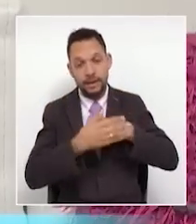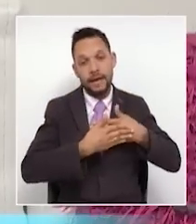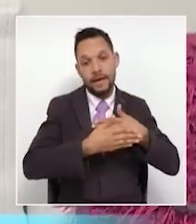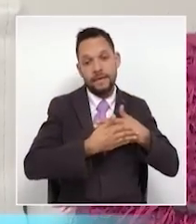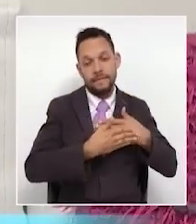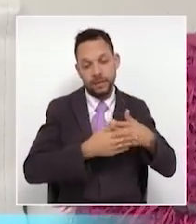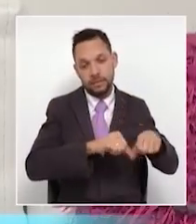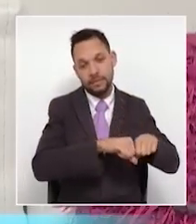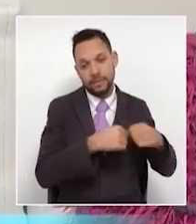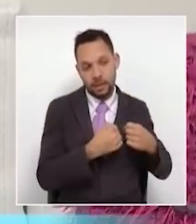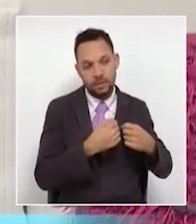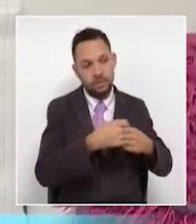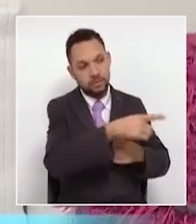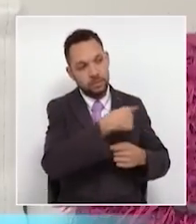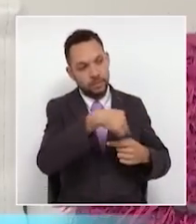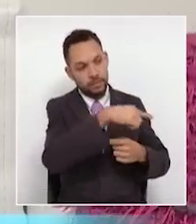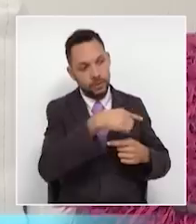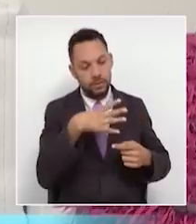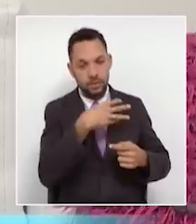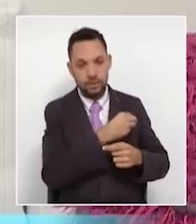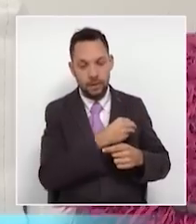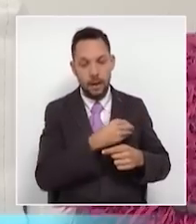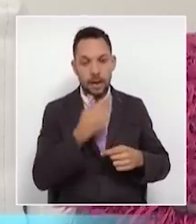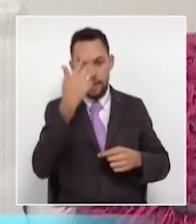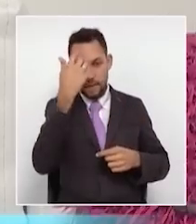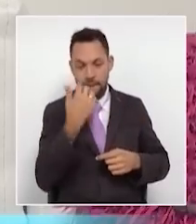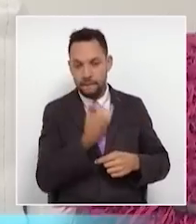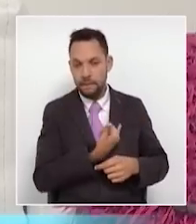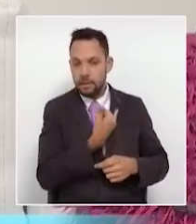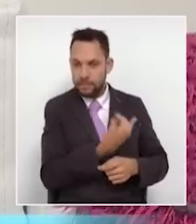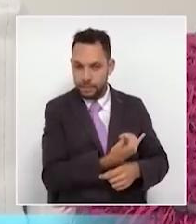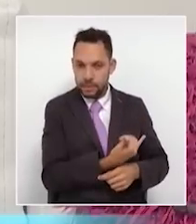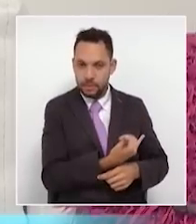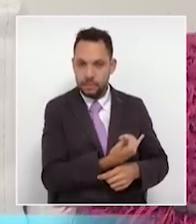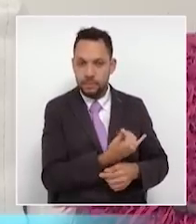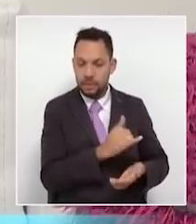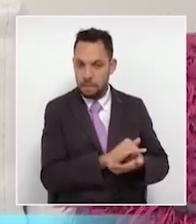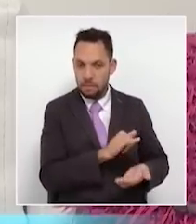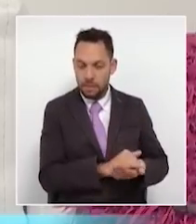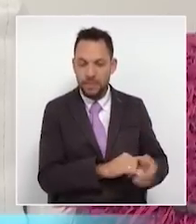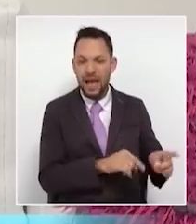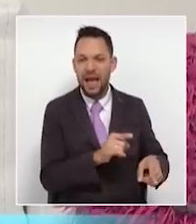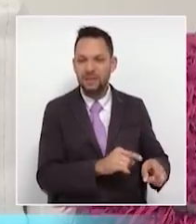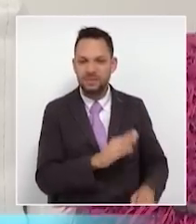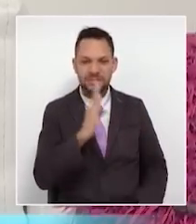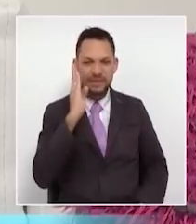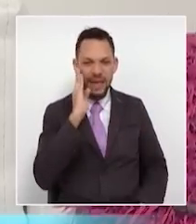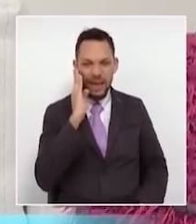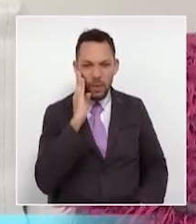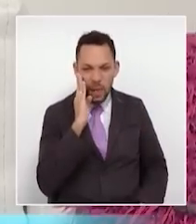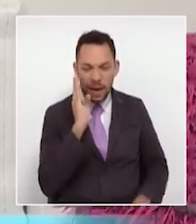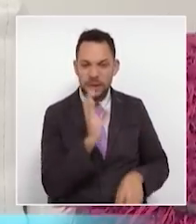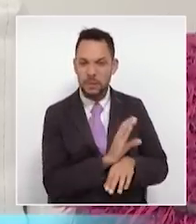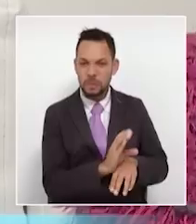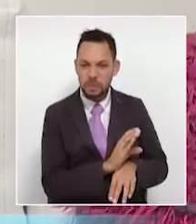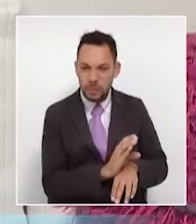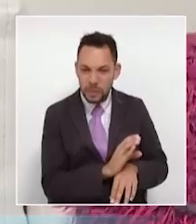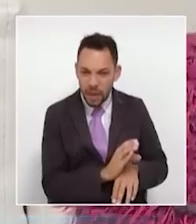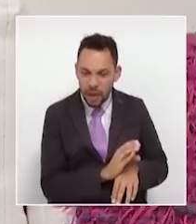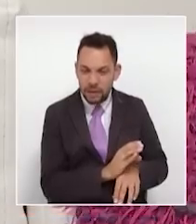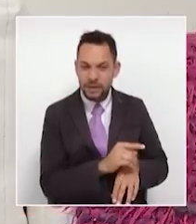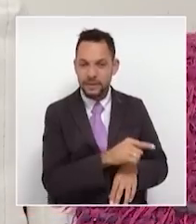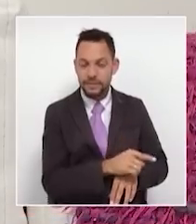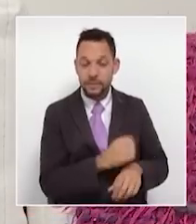los equipos que nosotros llevamos a cabo el celular el computador el televisor los trabajos que